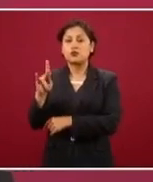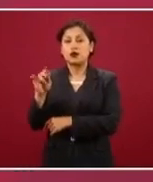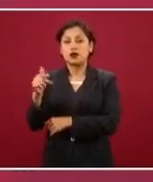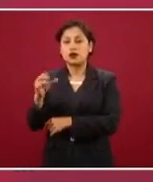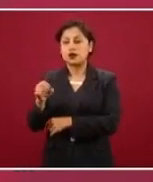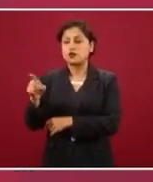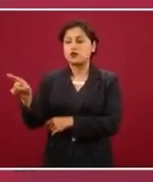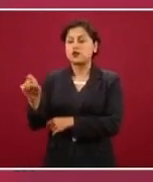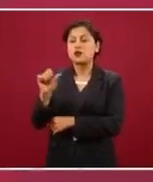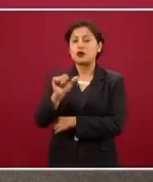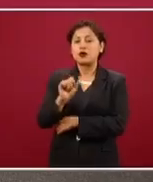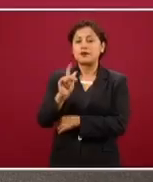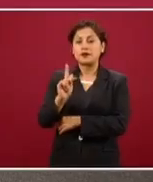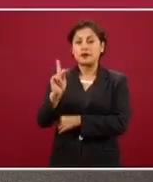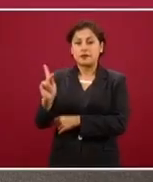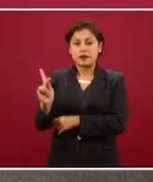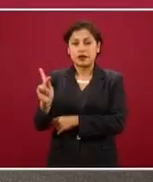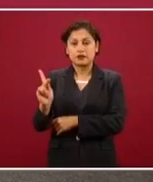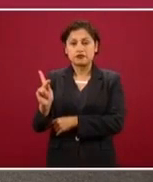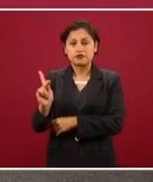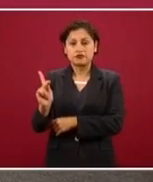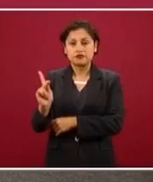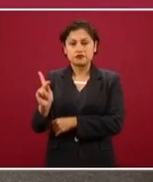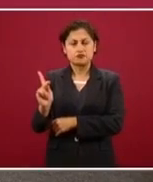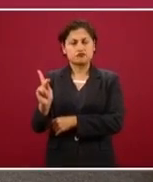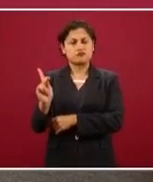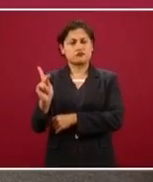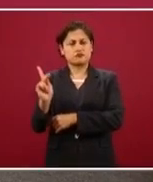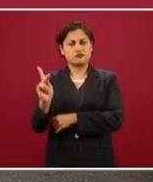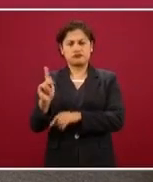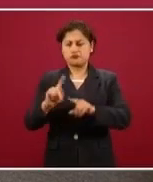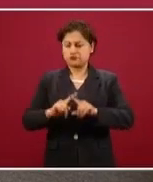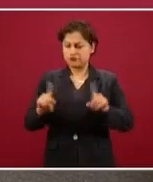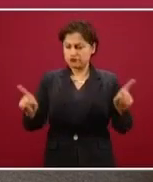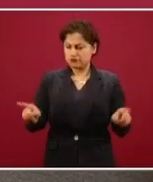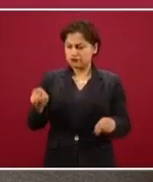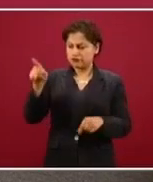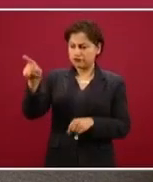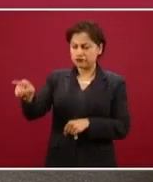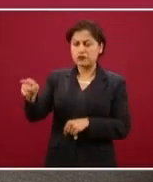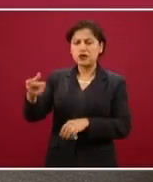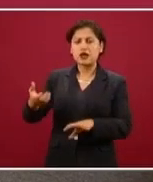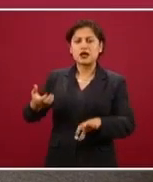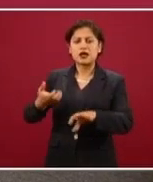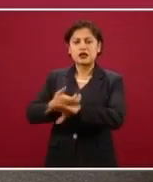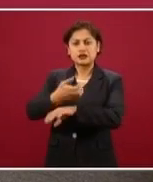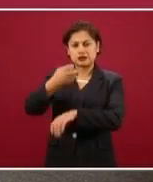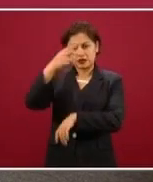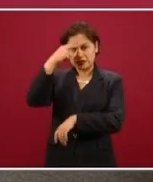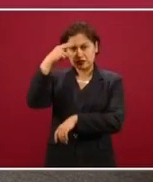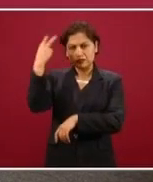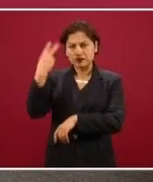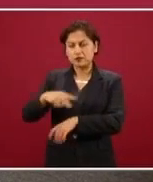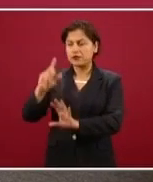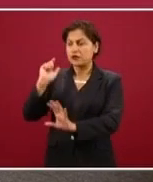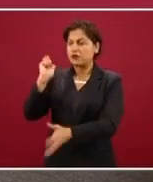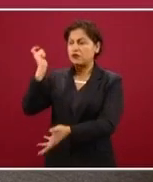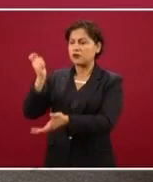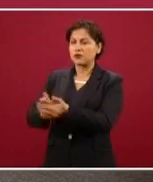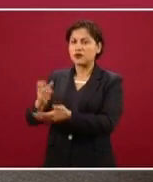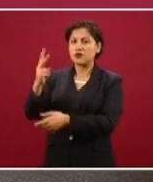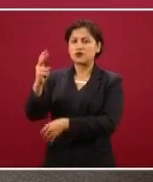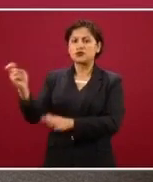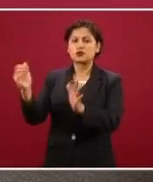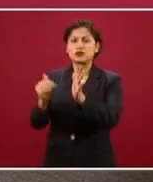Tiene que pagar el gobierno del Estado de México 200 millones de pesos al